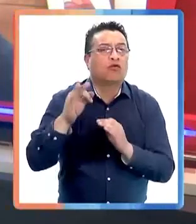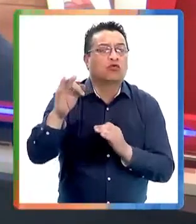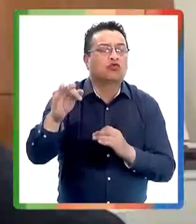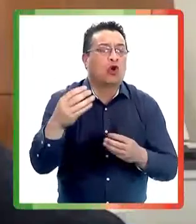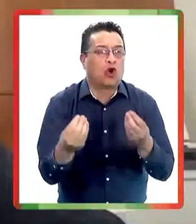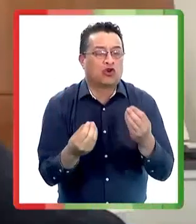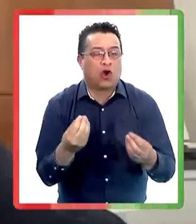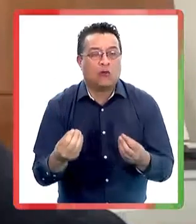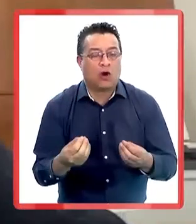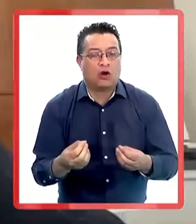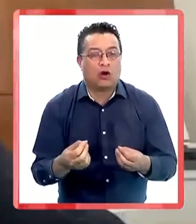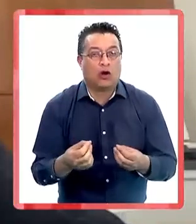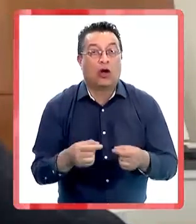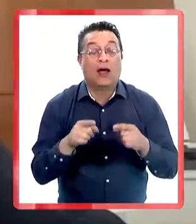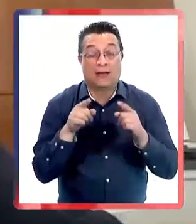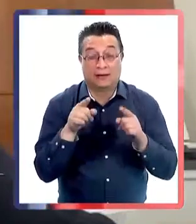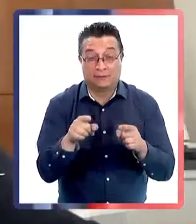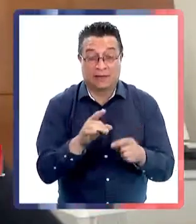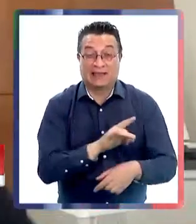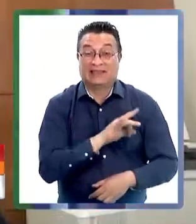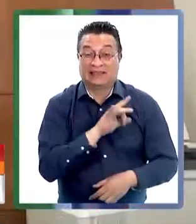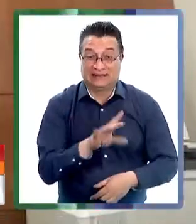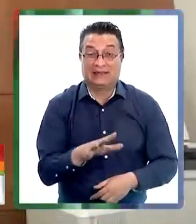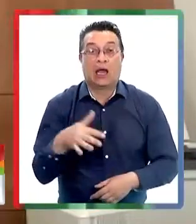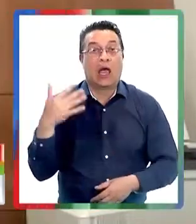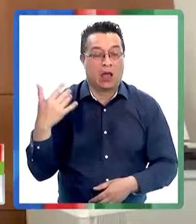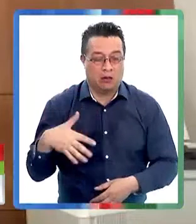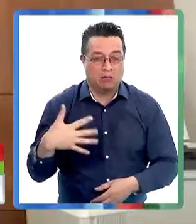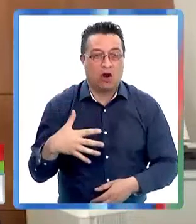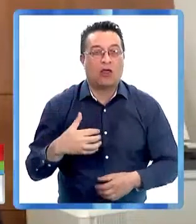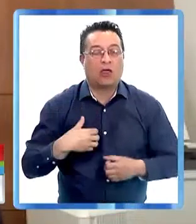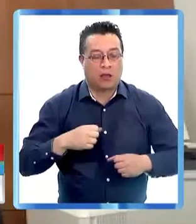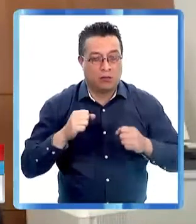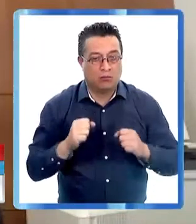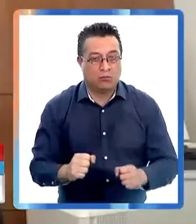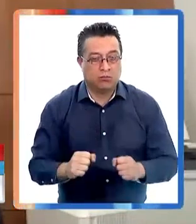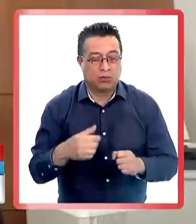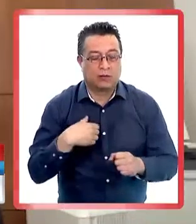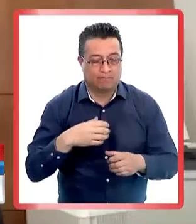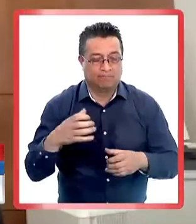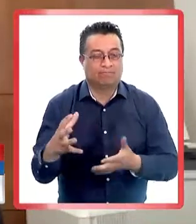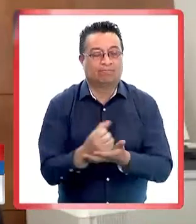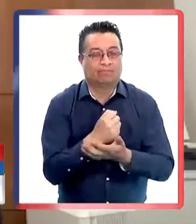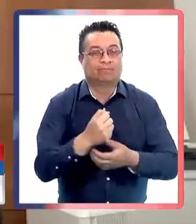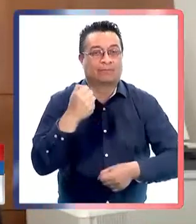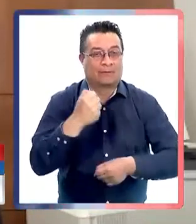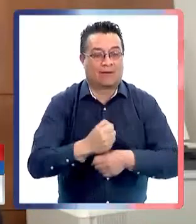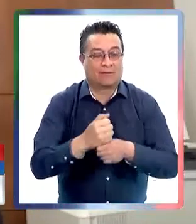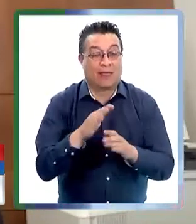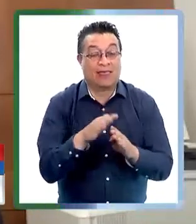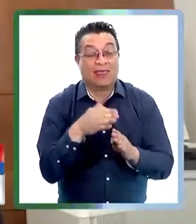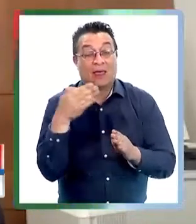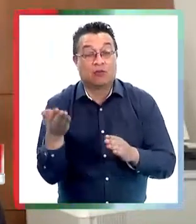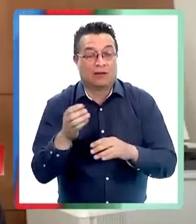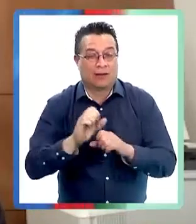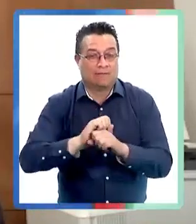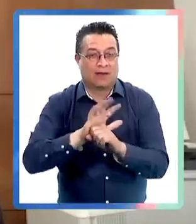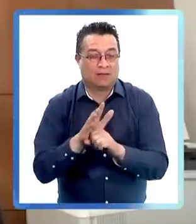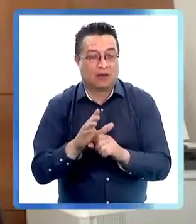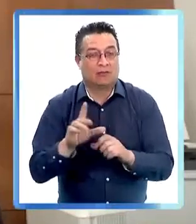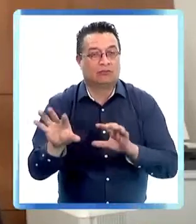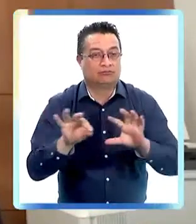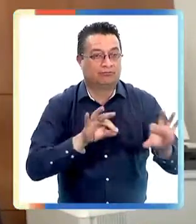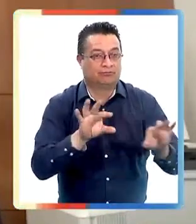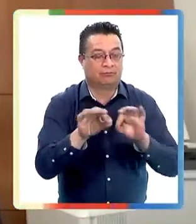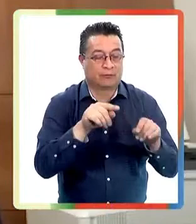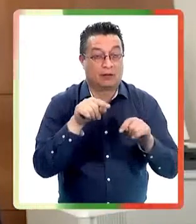futuro? En general, yo diría que Chile ha tenido una importante capacidad para recuperar el empleo después de la pandemia.